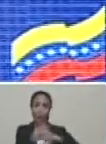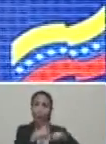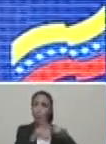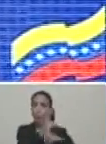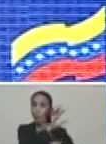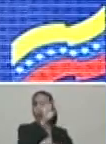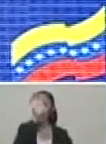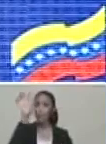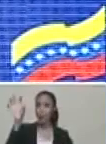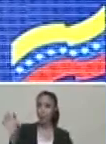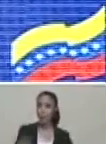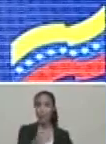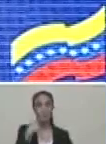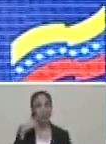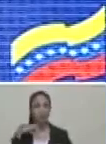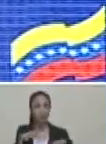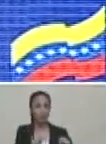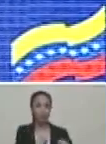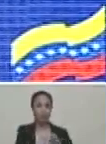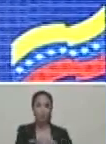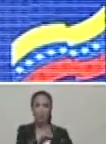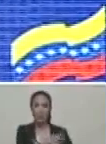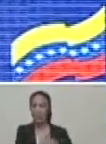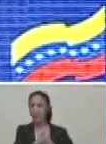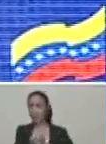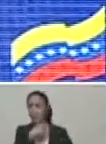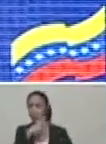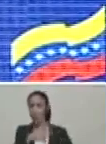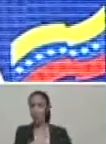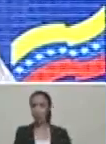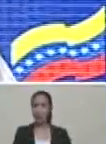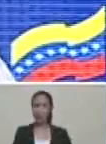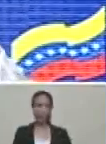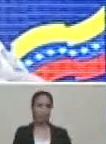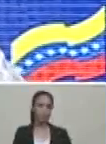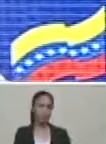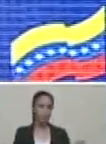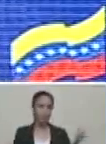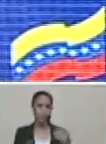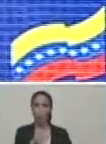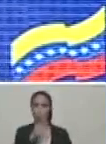para justificar una intervención en Venezuela son brutales, brutales.